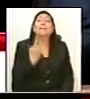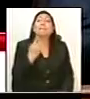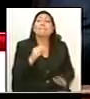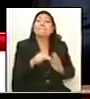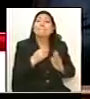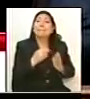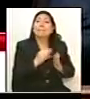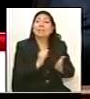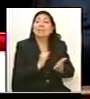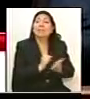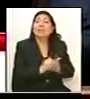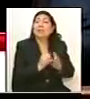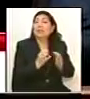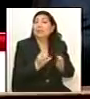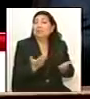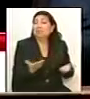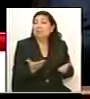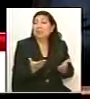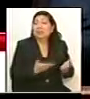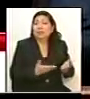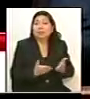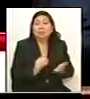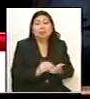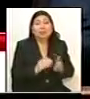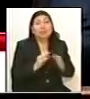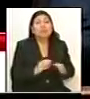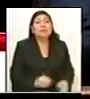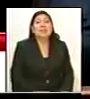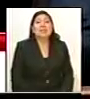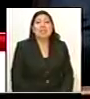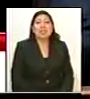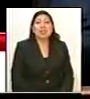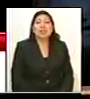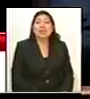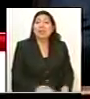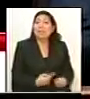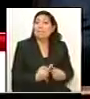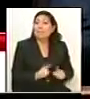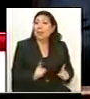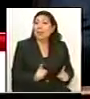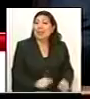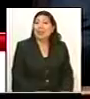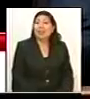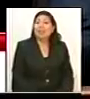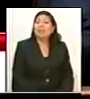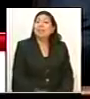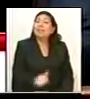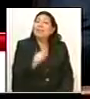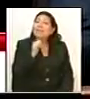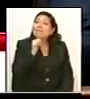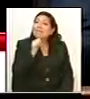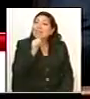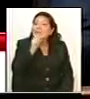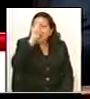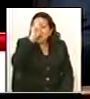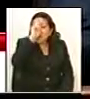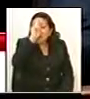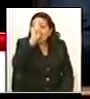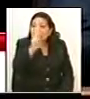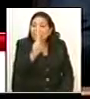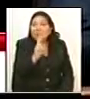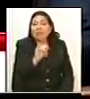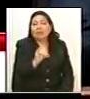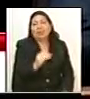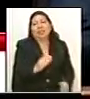fase que realmente se corre en un riesgo. Pero falta el respeto a la